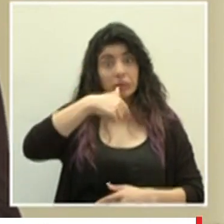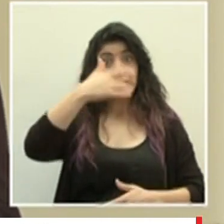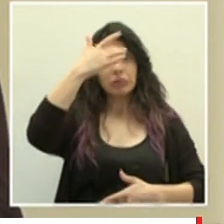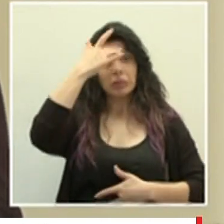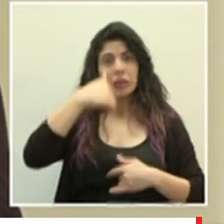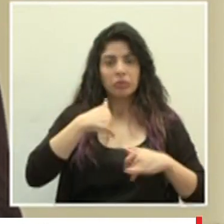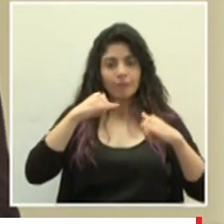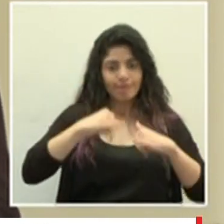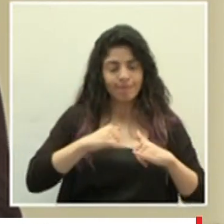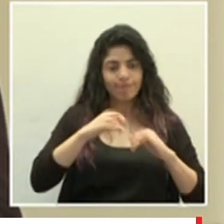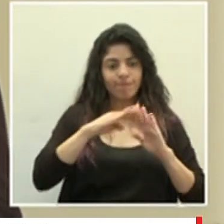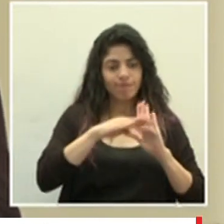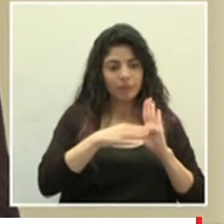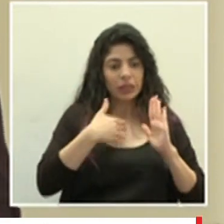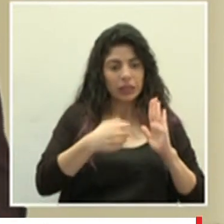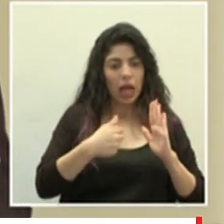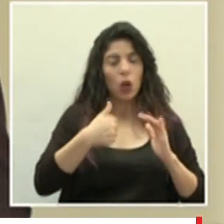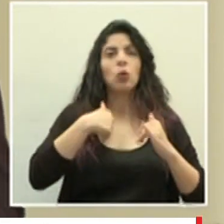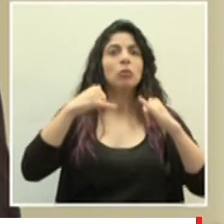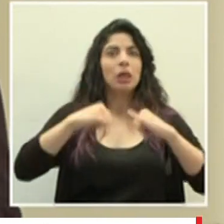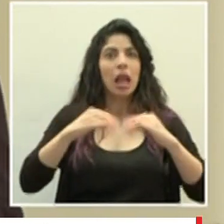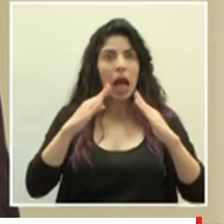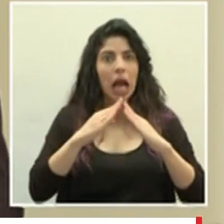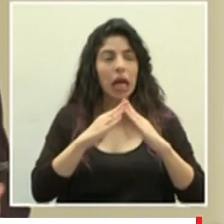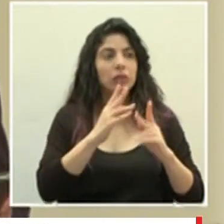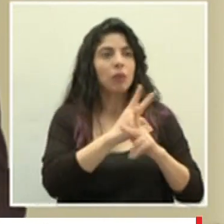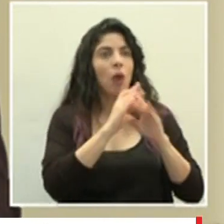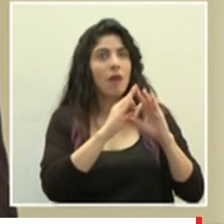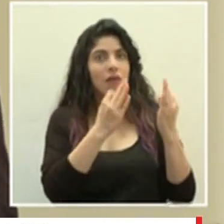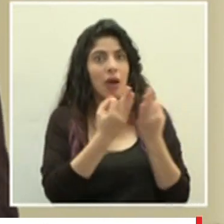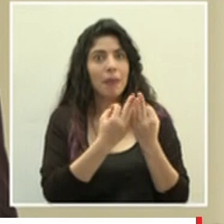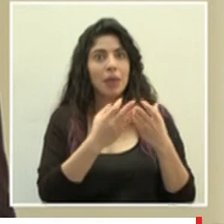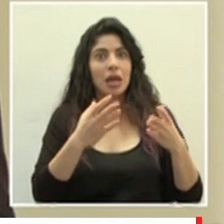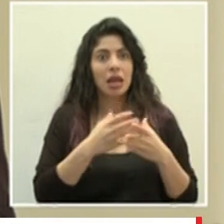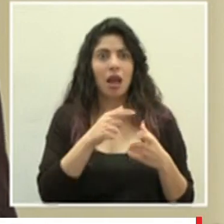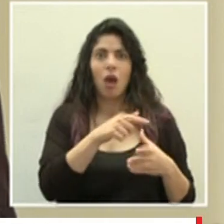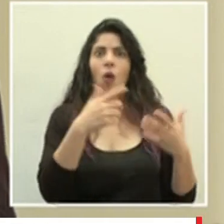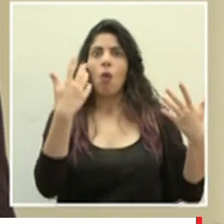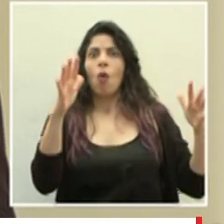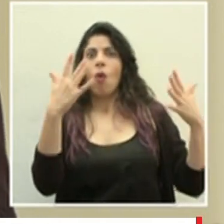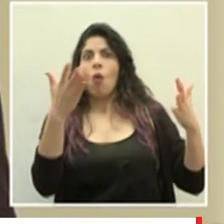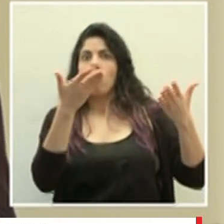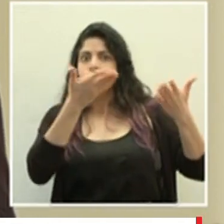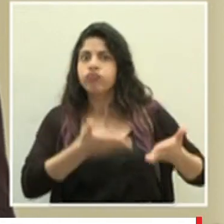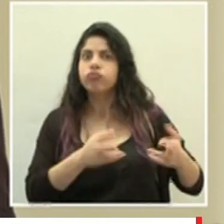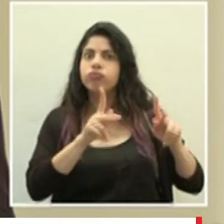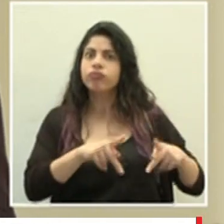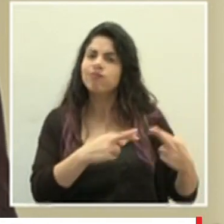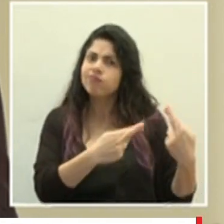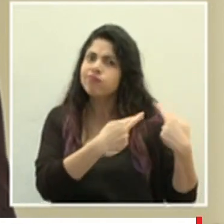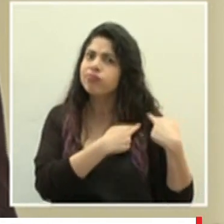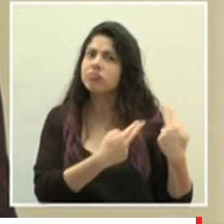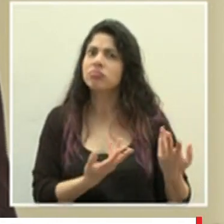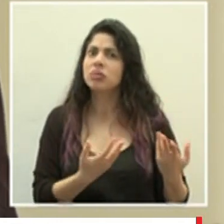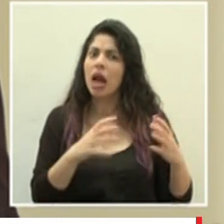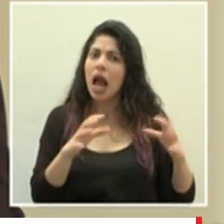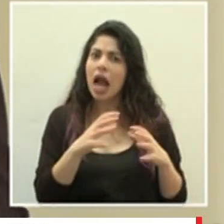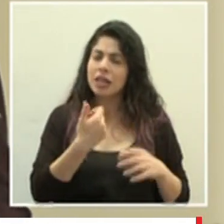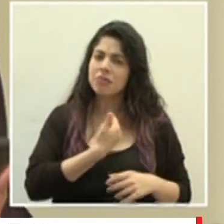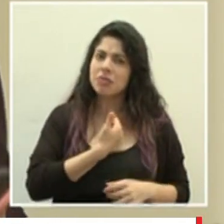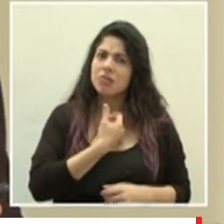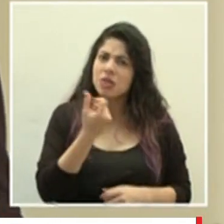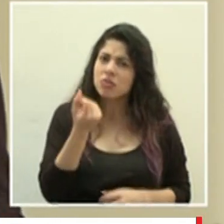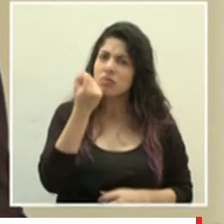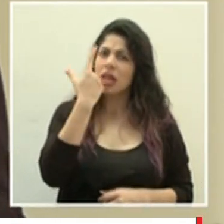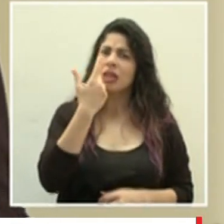los protocolos, tiene una orden sanitaria, se confina, protege a sus familiares, más bien hay que aplaudirle esa responsabilidad, ese acto de entender